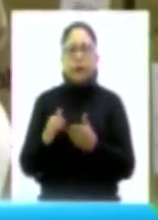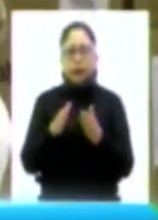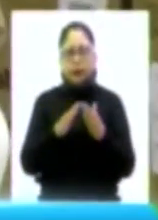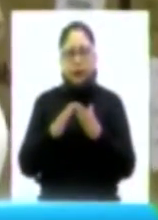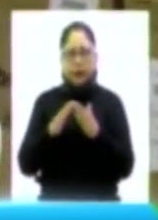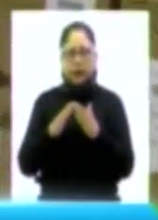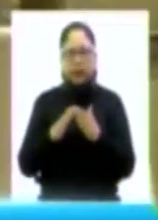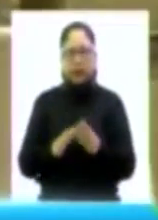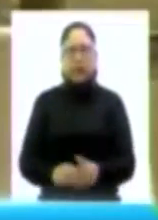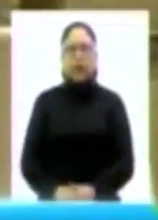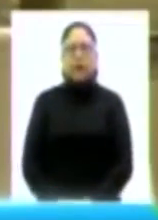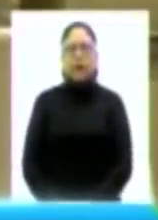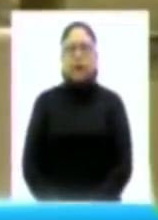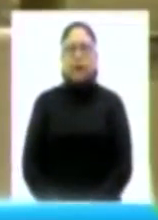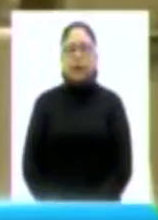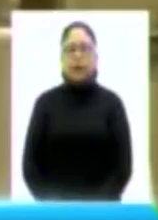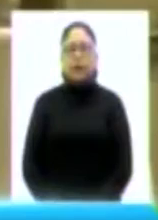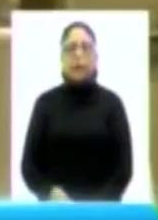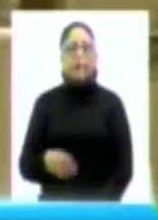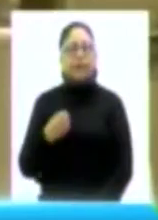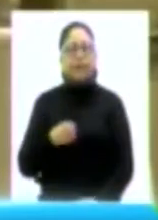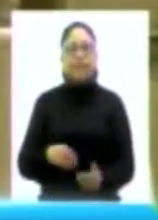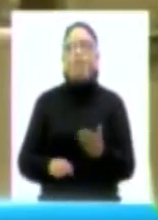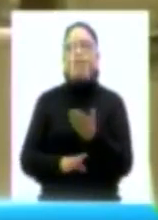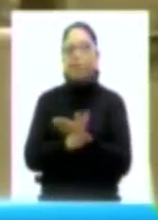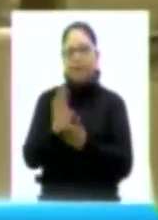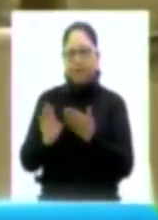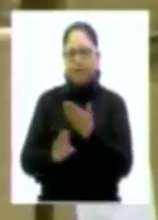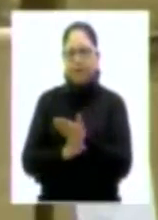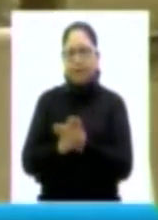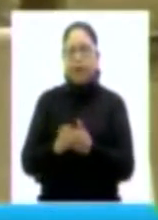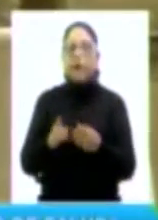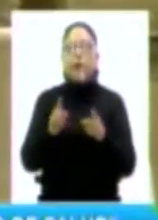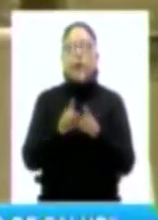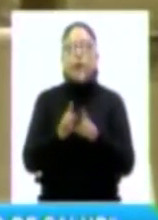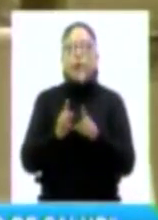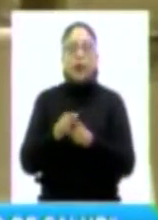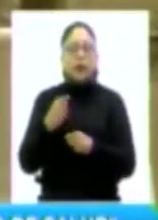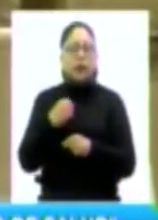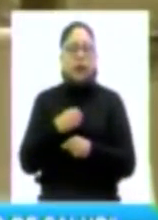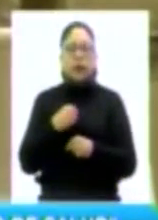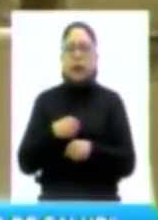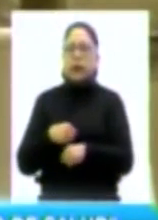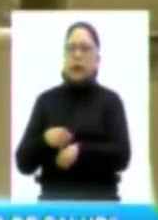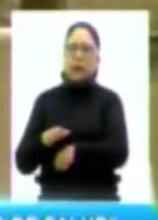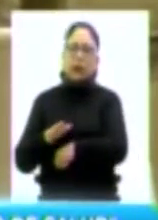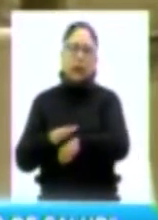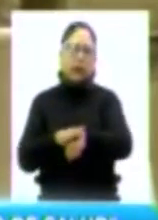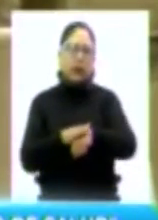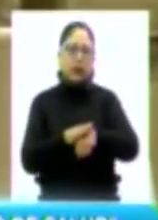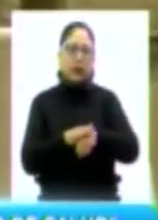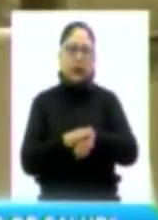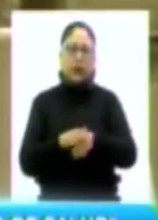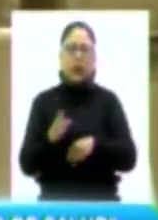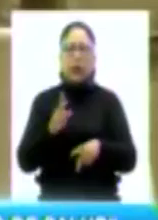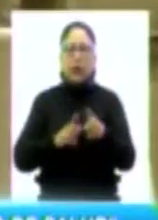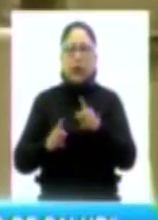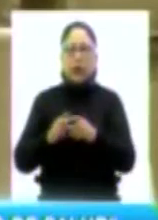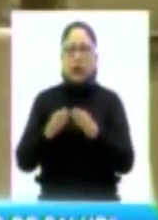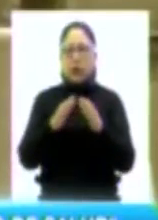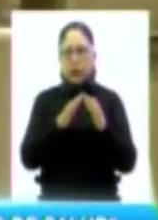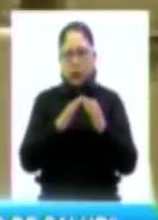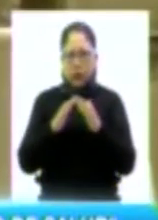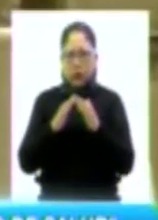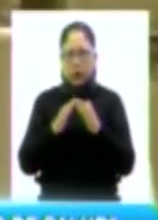población. Eso vamos a evitar. Pero también queremos llamar a toda la población, al pueblo